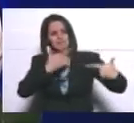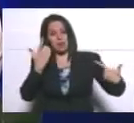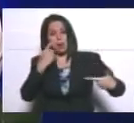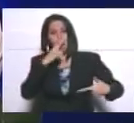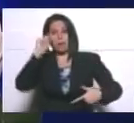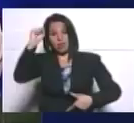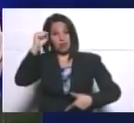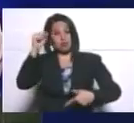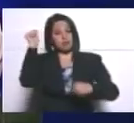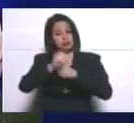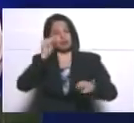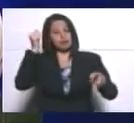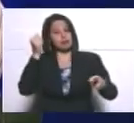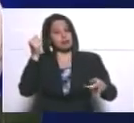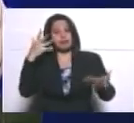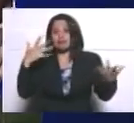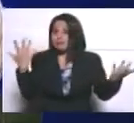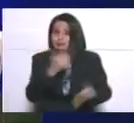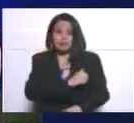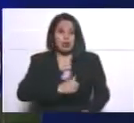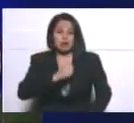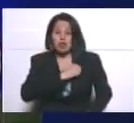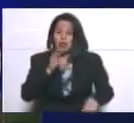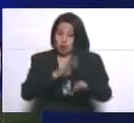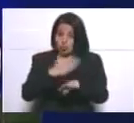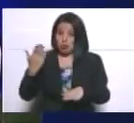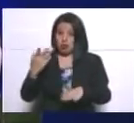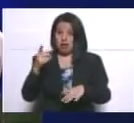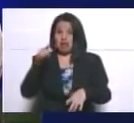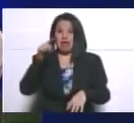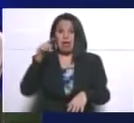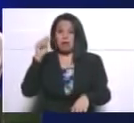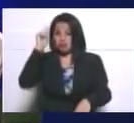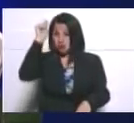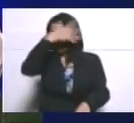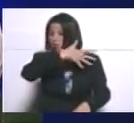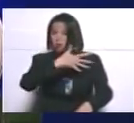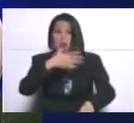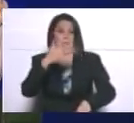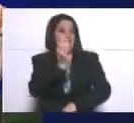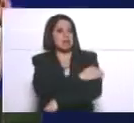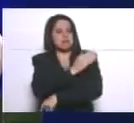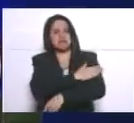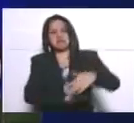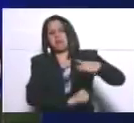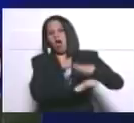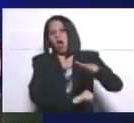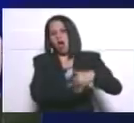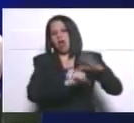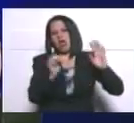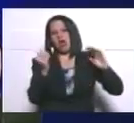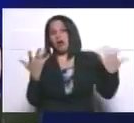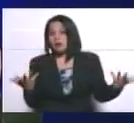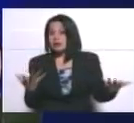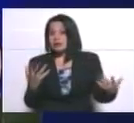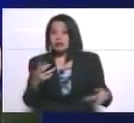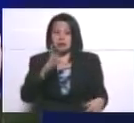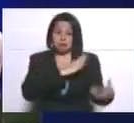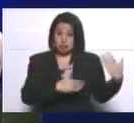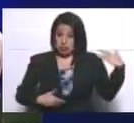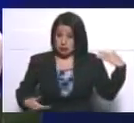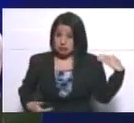aporreado el jefe del imperio. Así es. Porque él apostaba a la oposición venezolana, a sus acólitos en